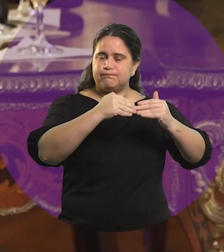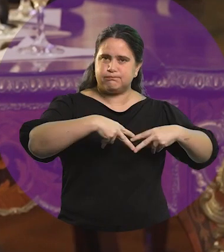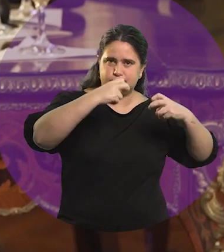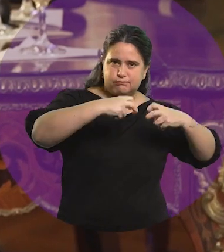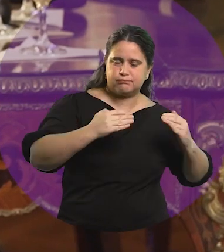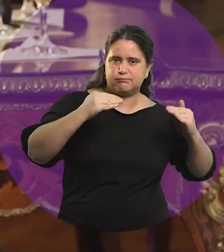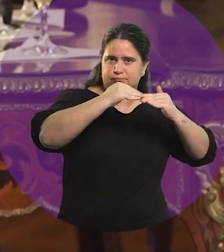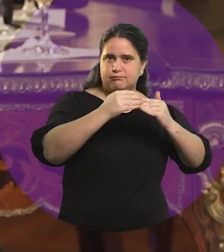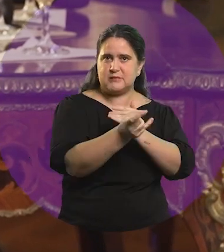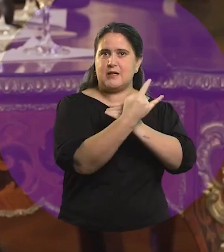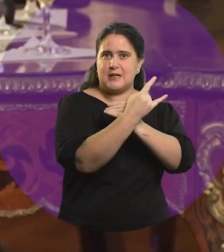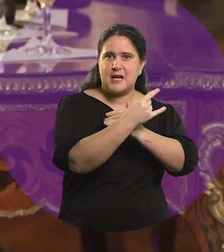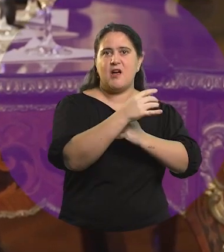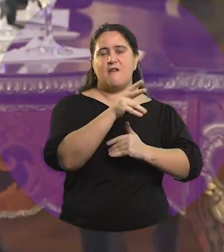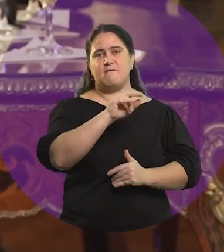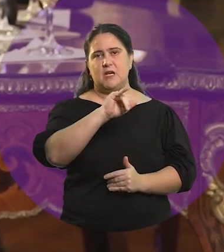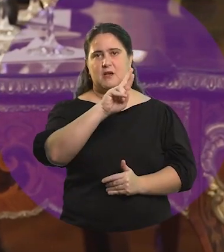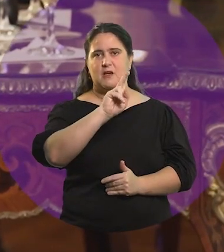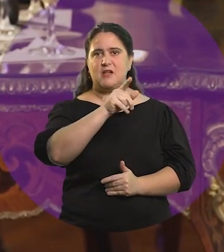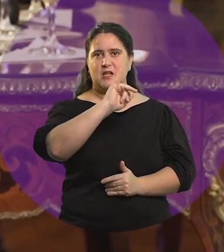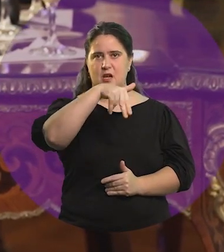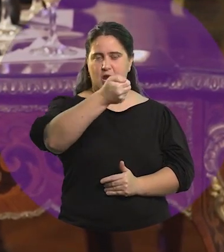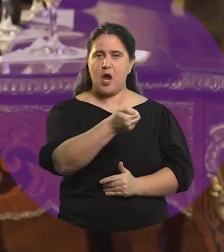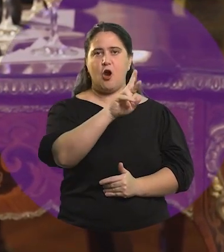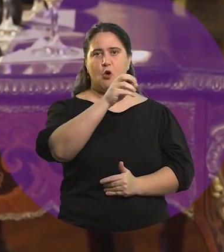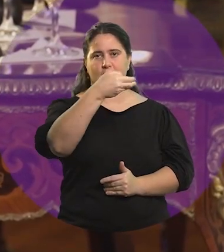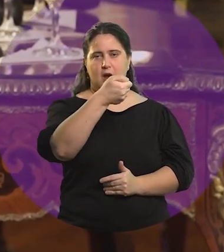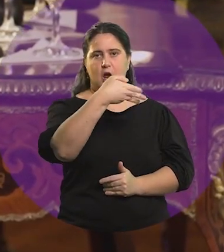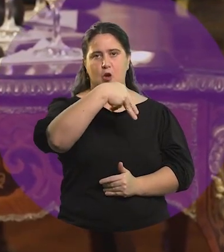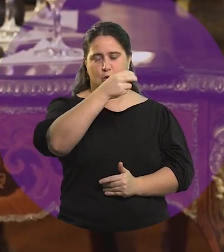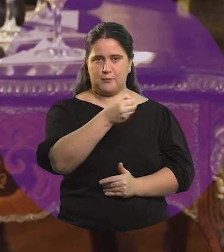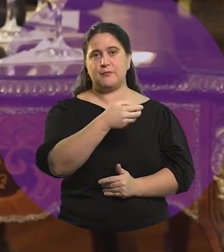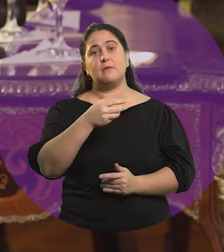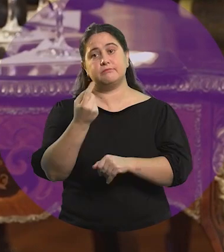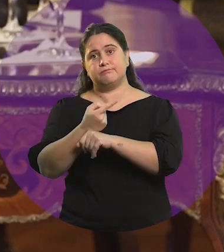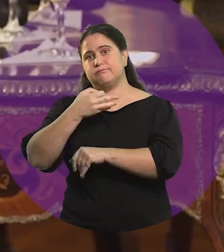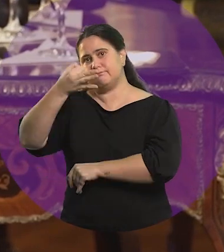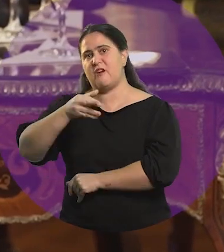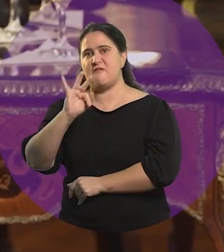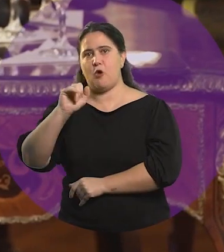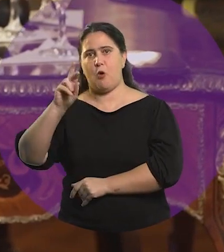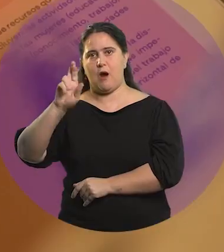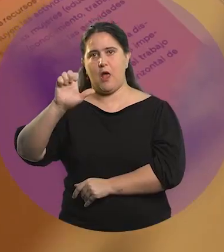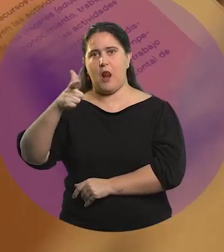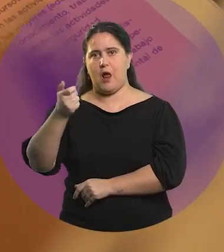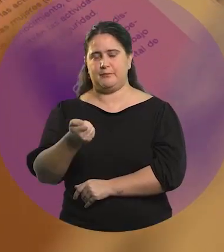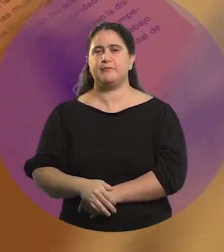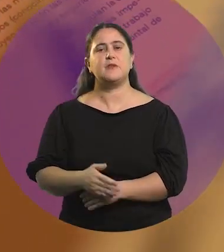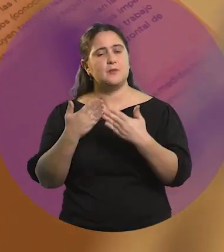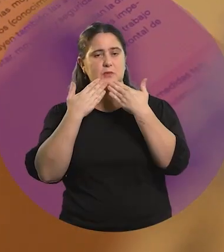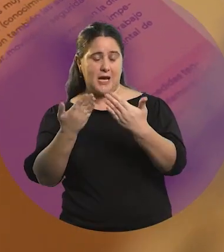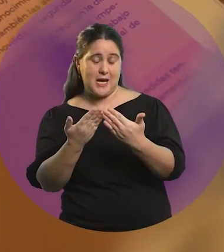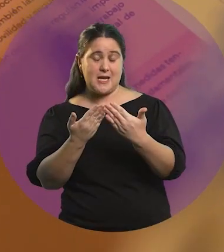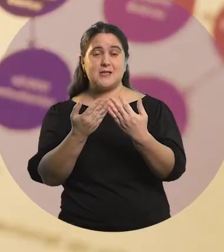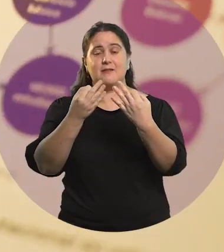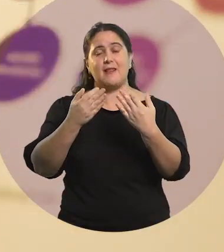Ecosistema STEM de Ceibal, Virginia Robano, que va a ir a continuación de Fiorella. Fiorella, cuando quieras. Bueno, muchas gracias. La